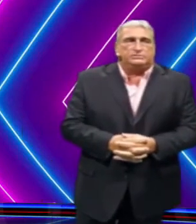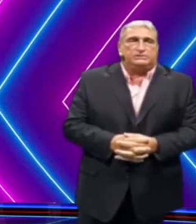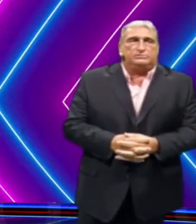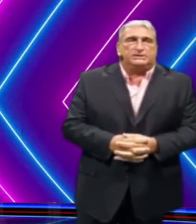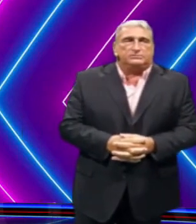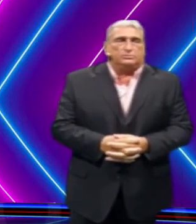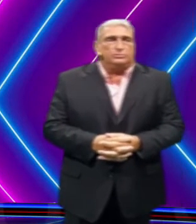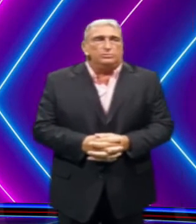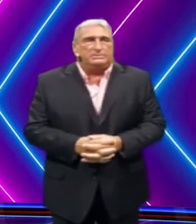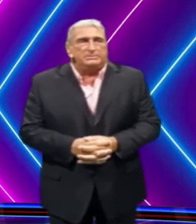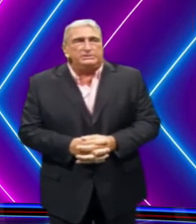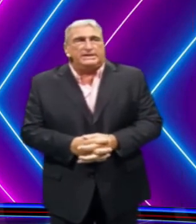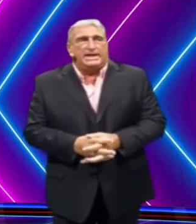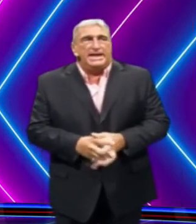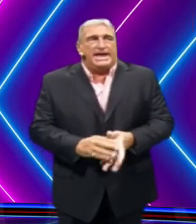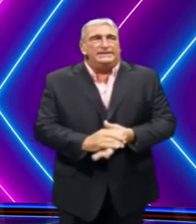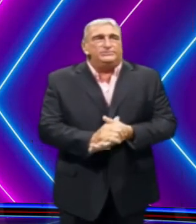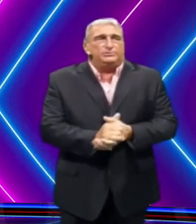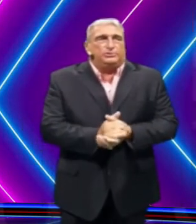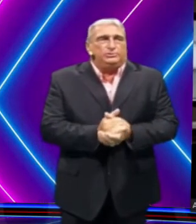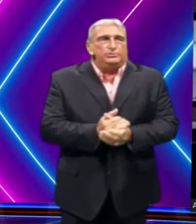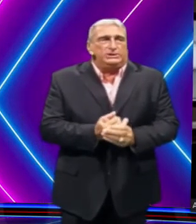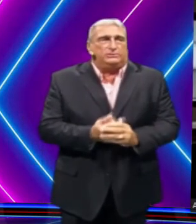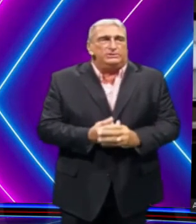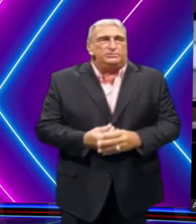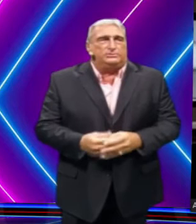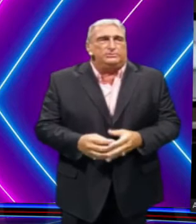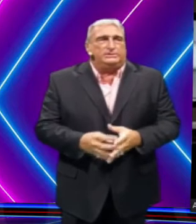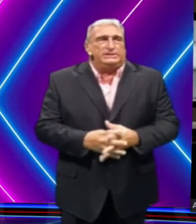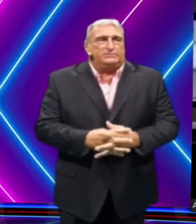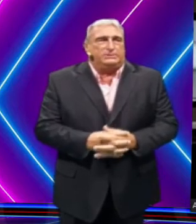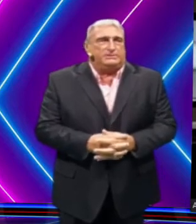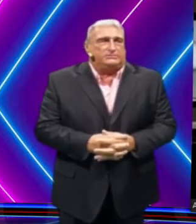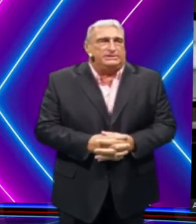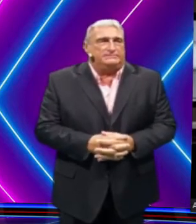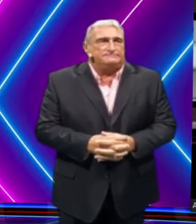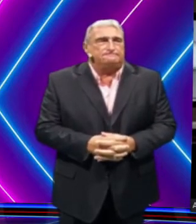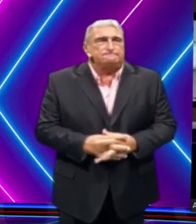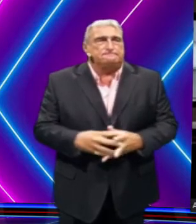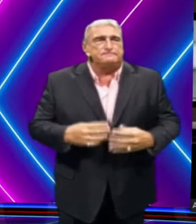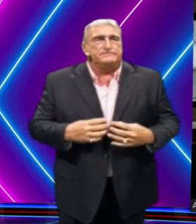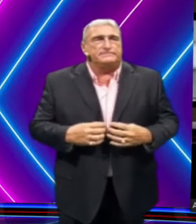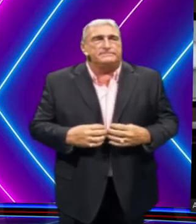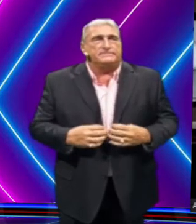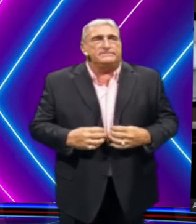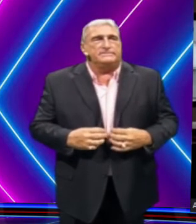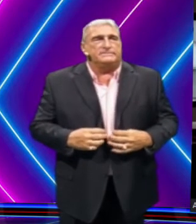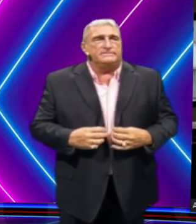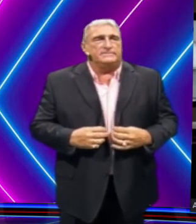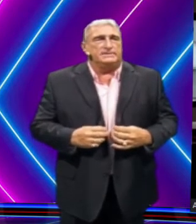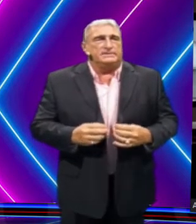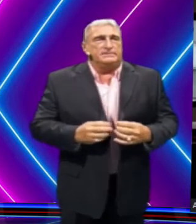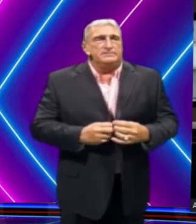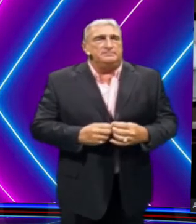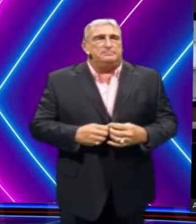Estamos en contacto con el periodista Antonio Rico. Antonio, buen día, ¿cómo le va? ¿Cómo anda? ¿Qué tal, Pedro? ¿Cómo le va?